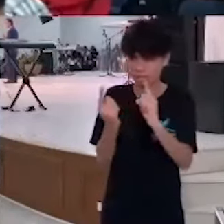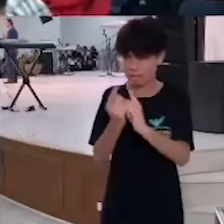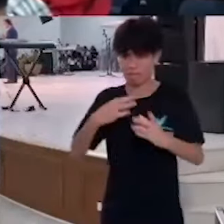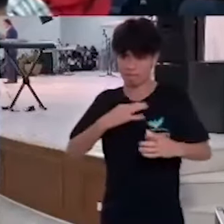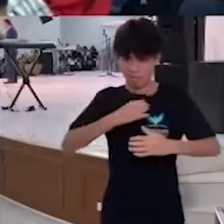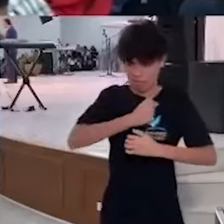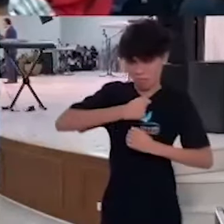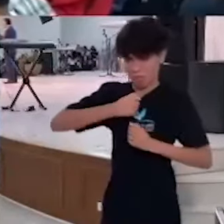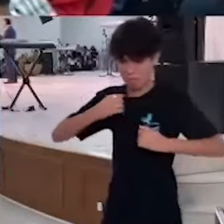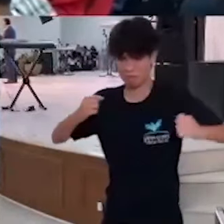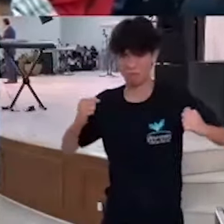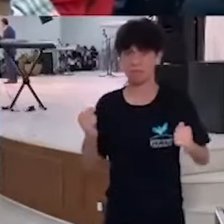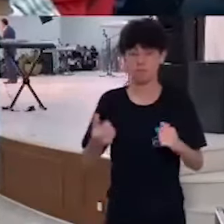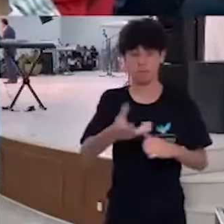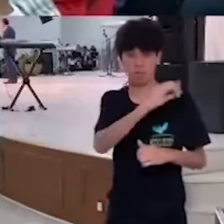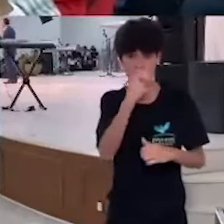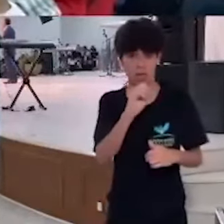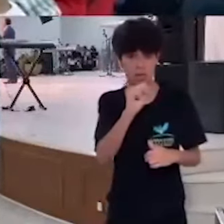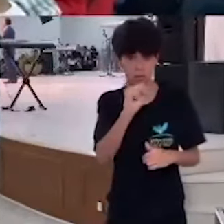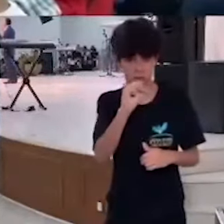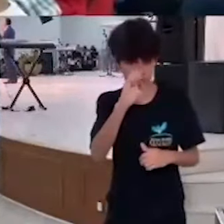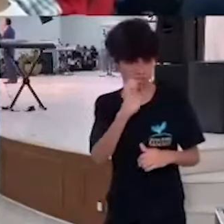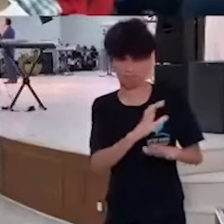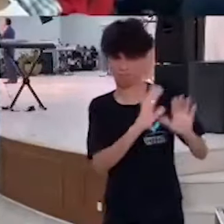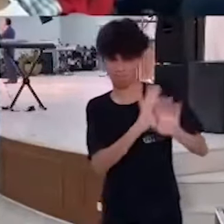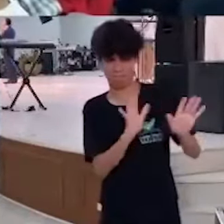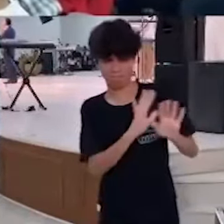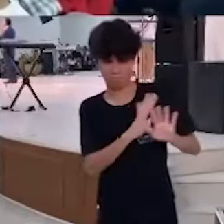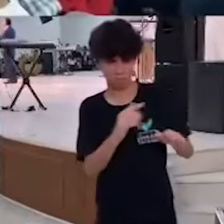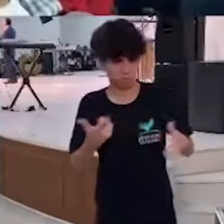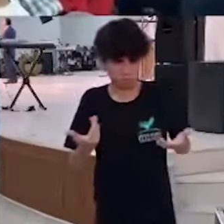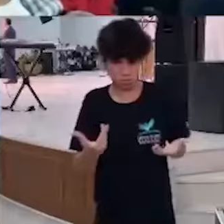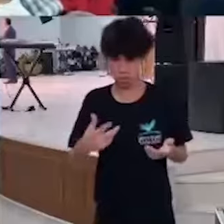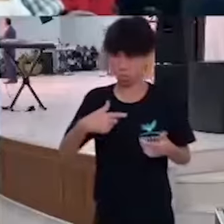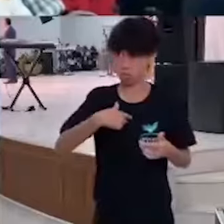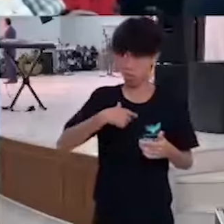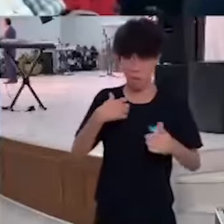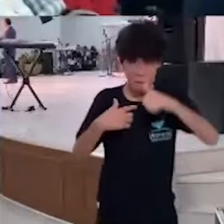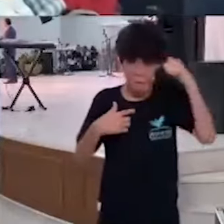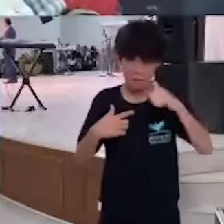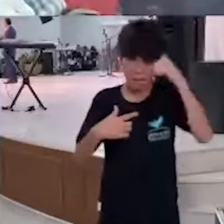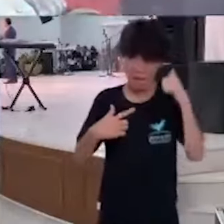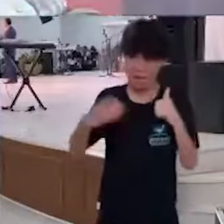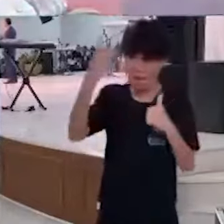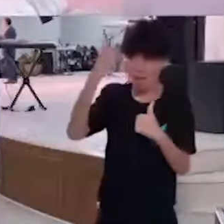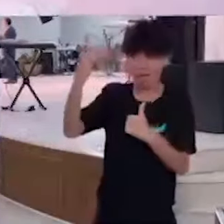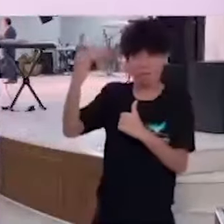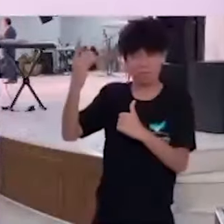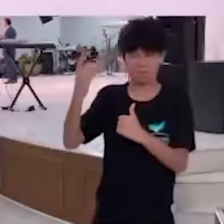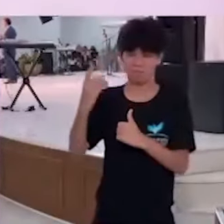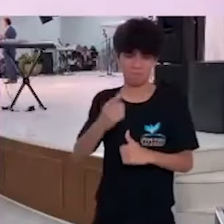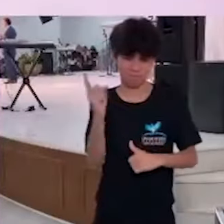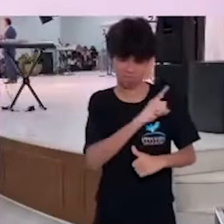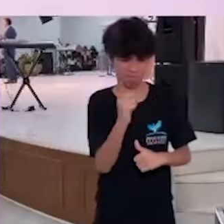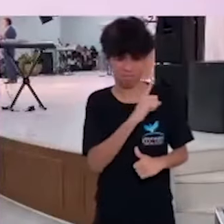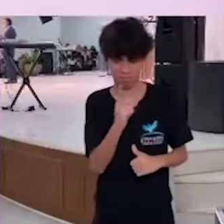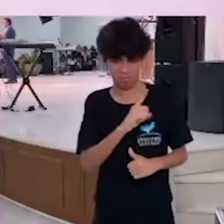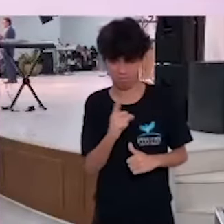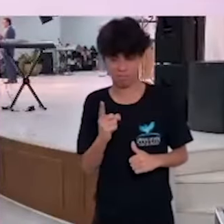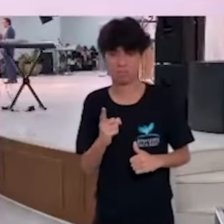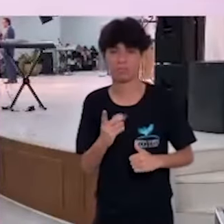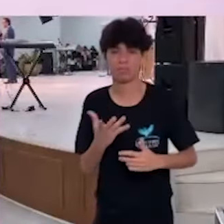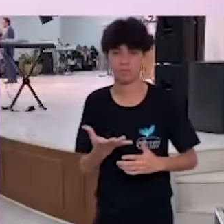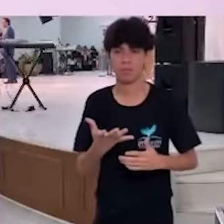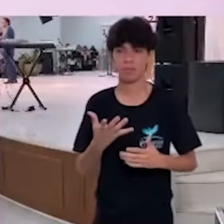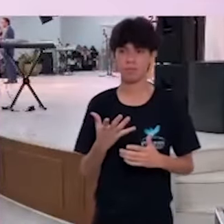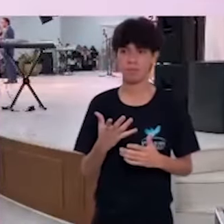José dijo no. O sea, lo primero que él exclamó fue: ¿cómo he de hacer esto contra mi Dios? ¿Cómo voy a pecar yo contra Dios? Y el